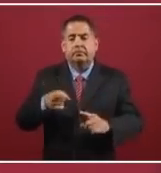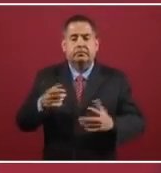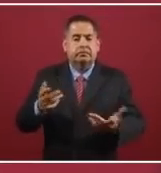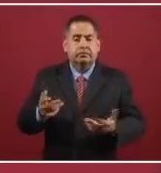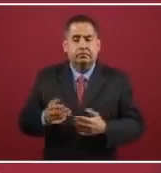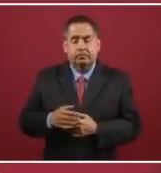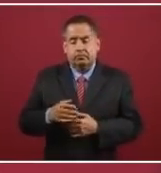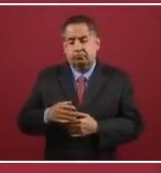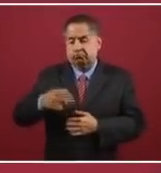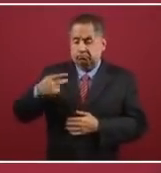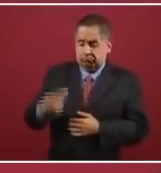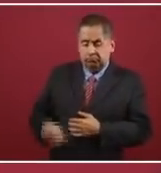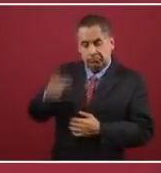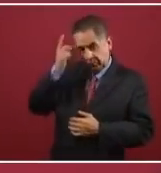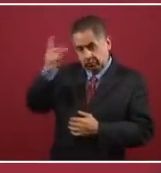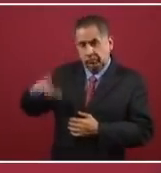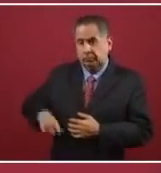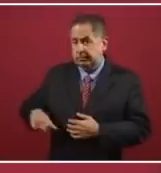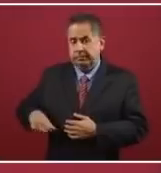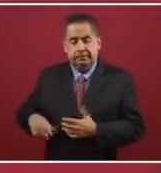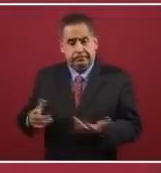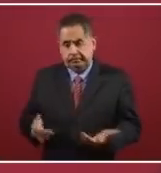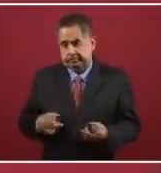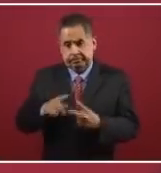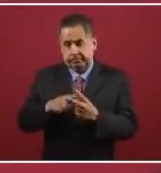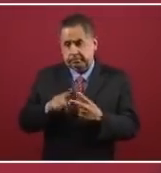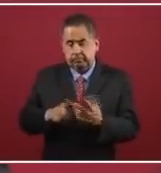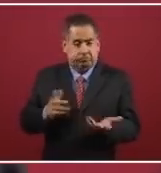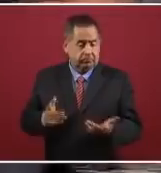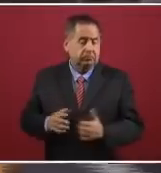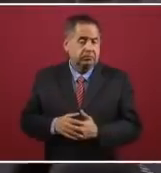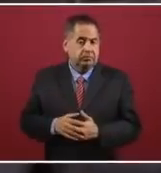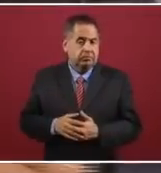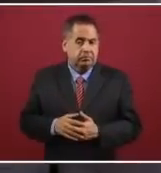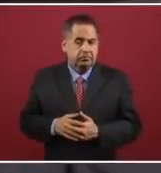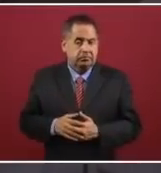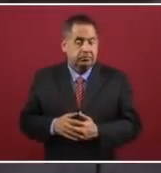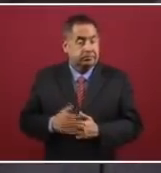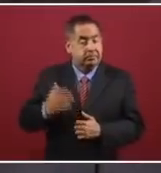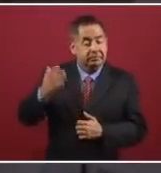de la nación. Había el propósito de